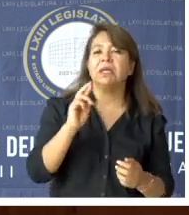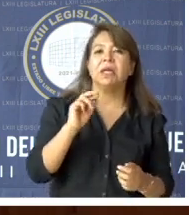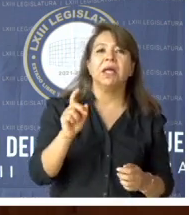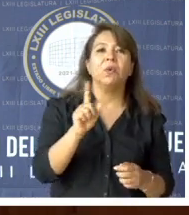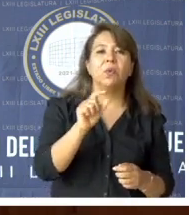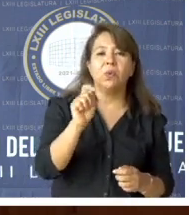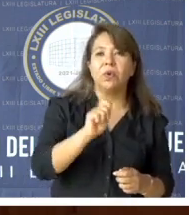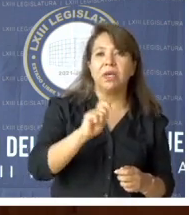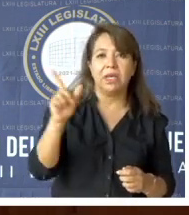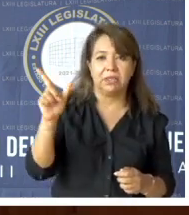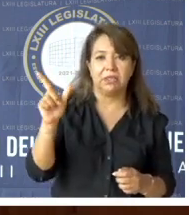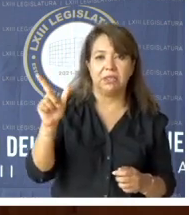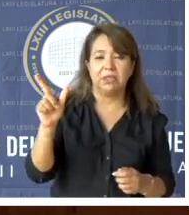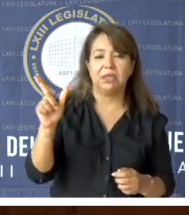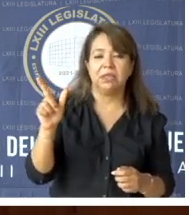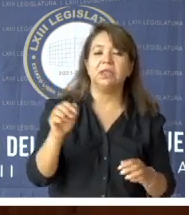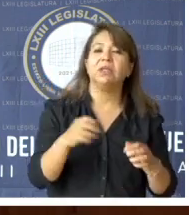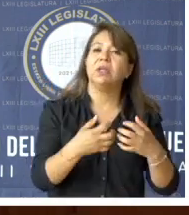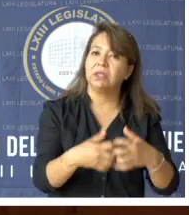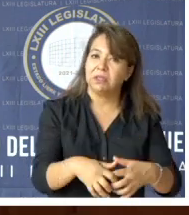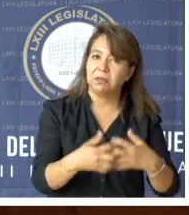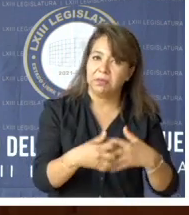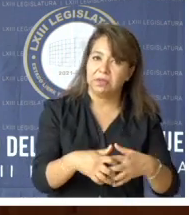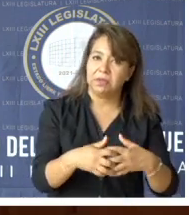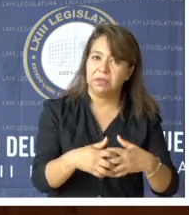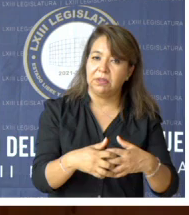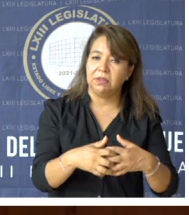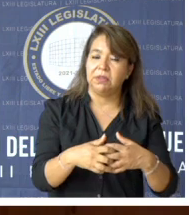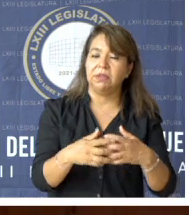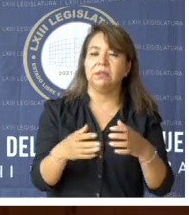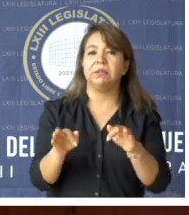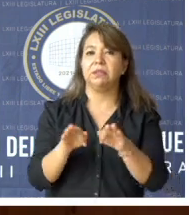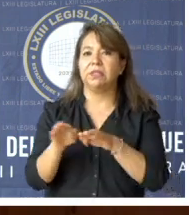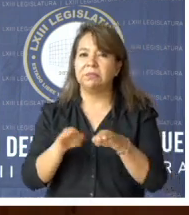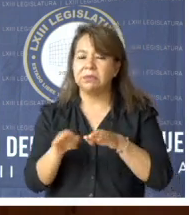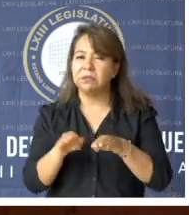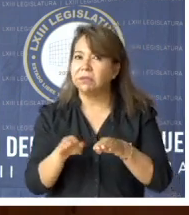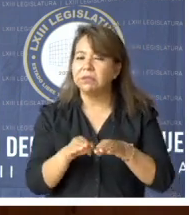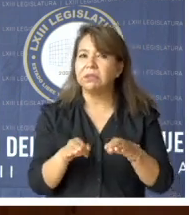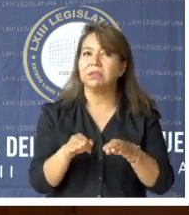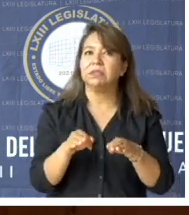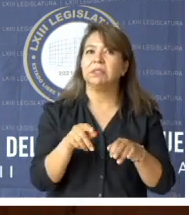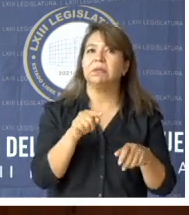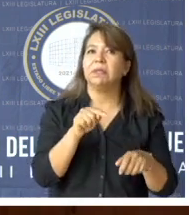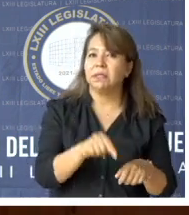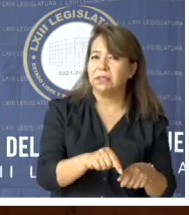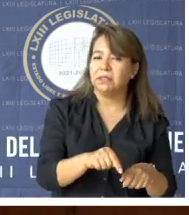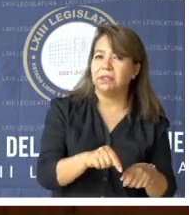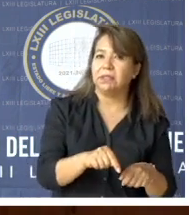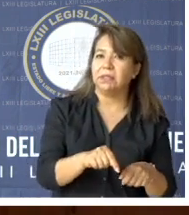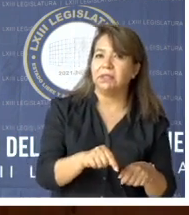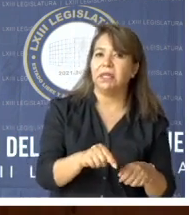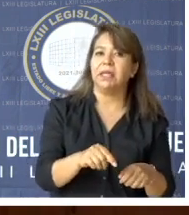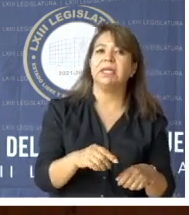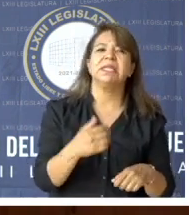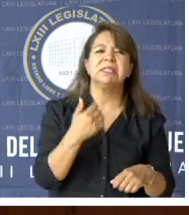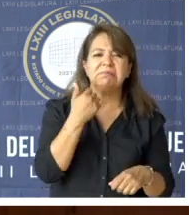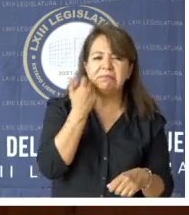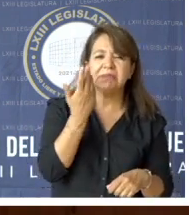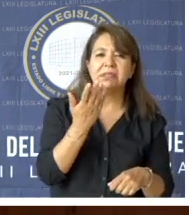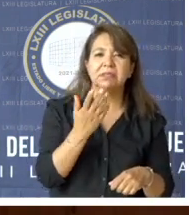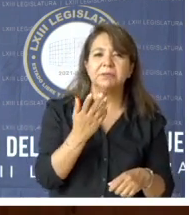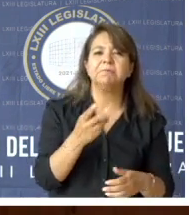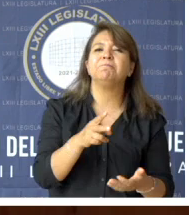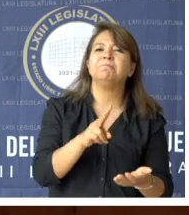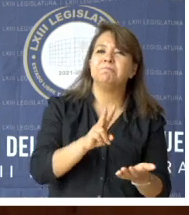plazo. Después de todo, los trabajadores tienen parte de la compañía y trabajan para aumentar el